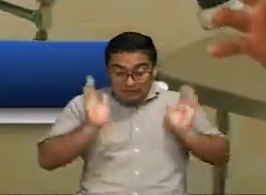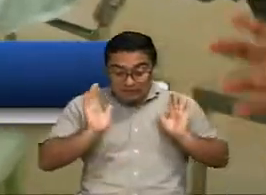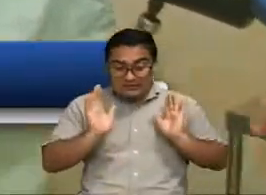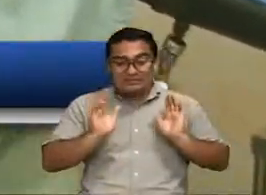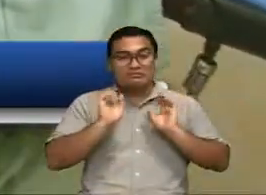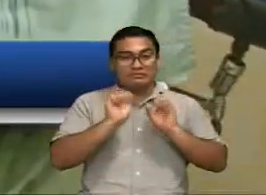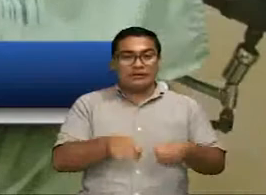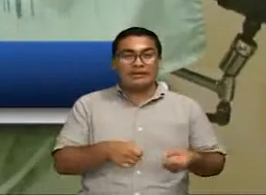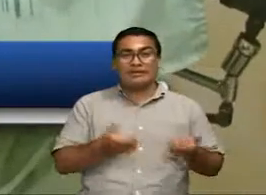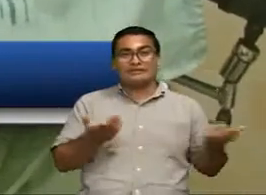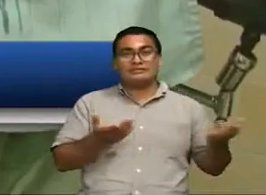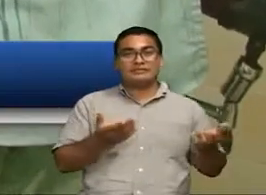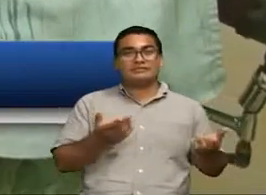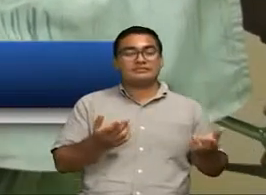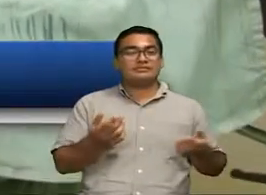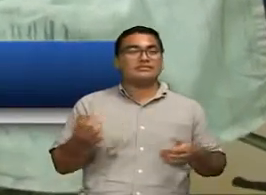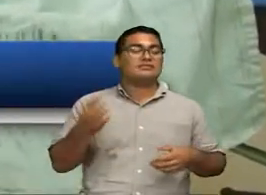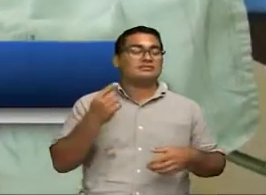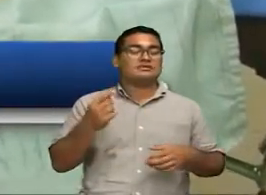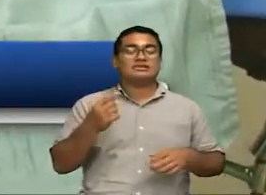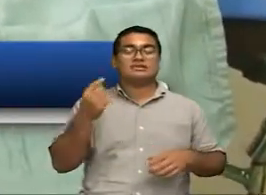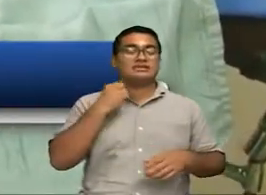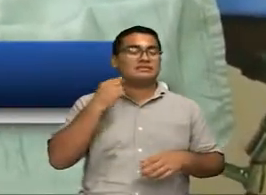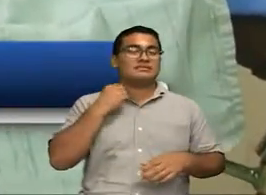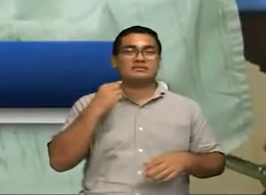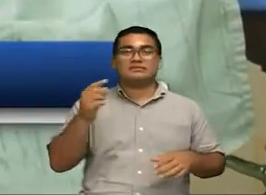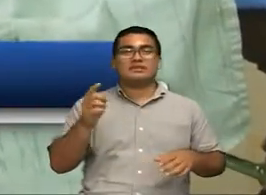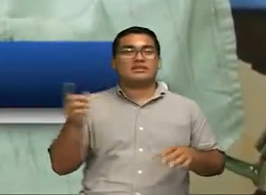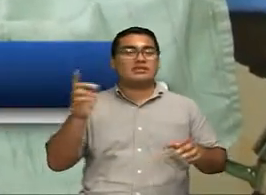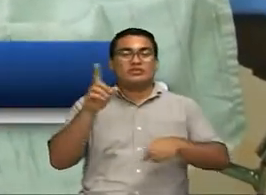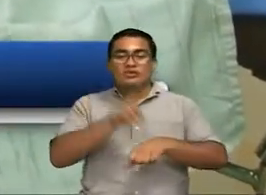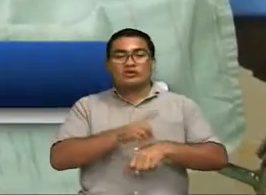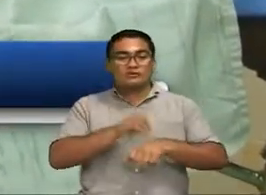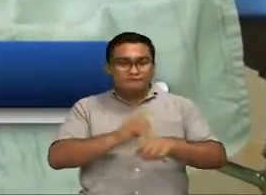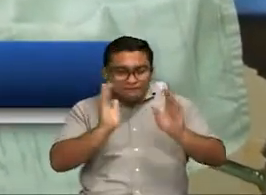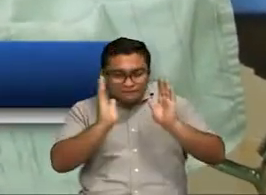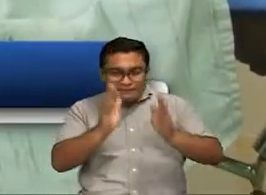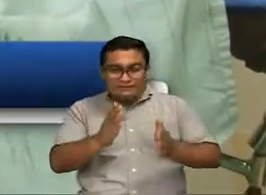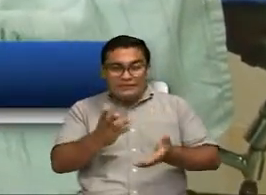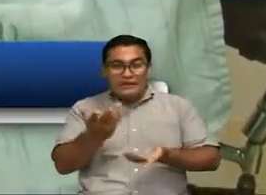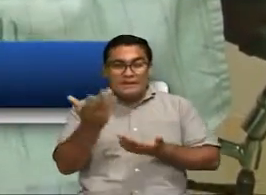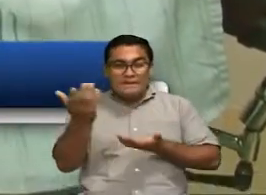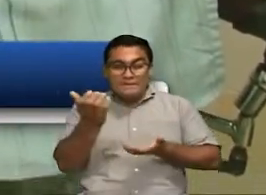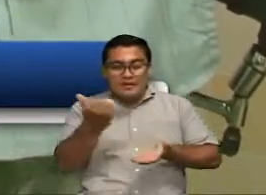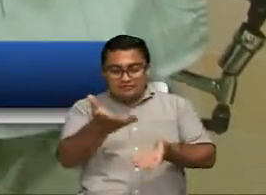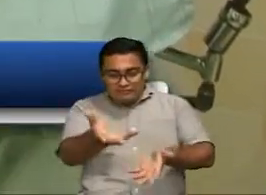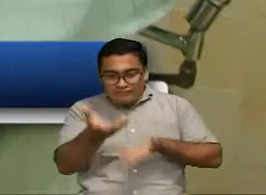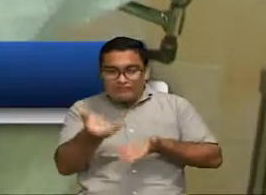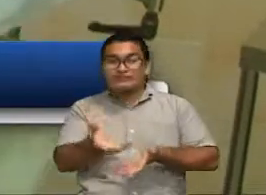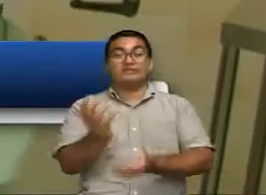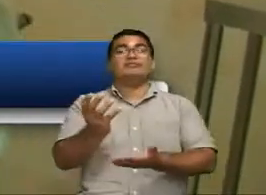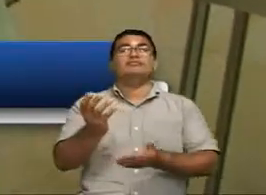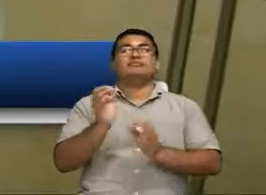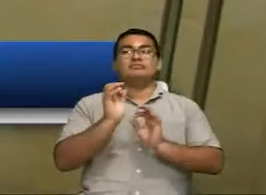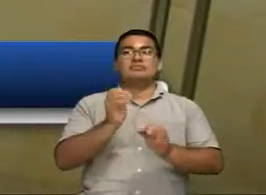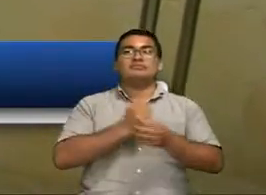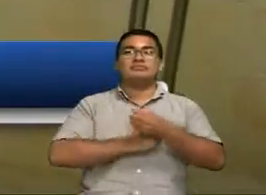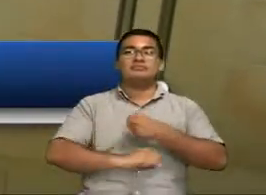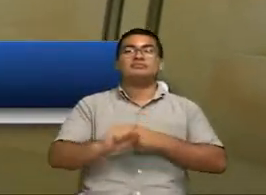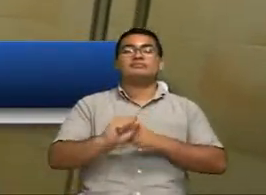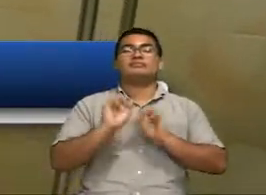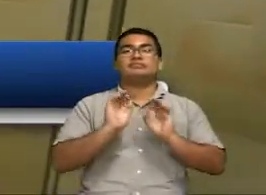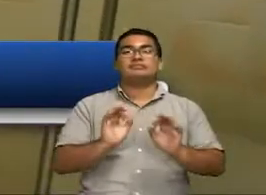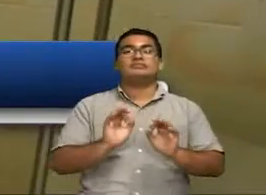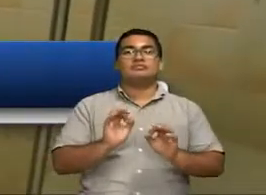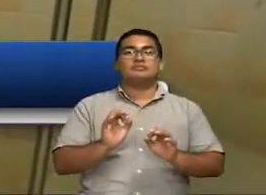deslizarse. Por eso el bebé siempre tiene que estar pendiente del médico, pues, al momento de que el bebé vaya a salir. ¿Ya? Ella no va a